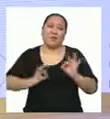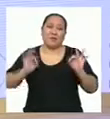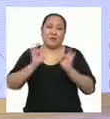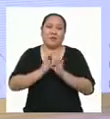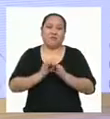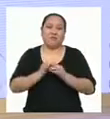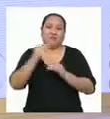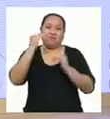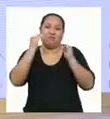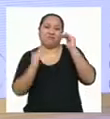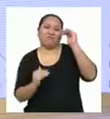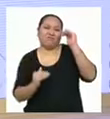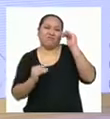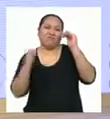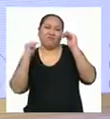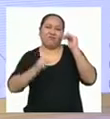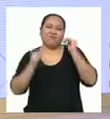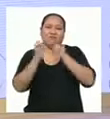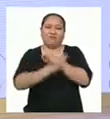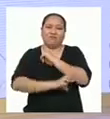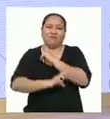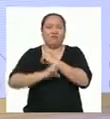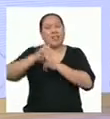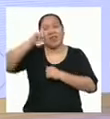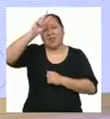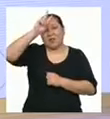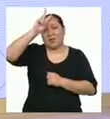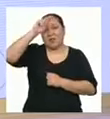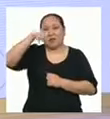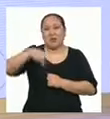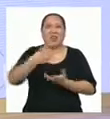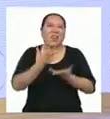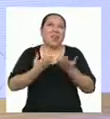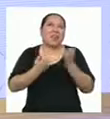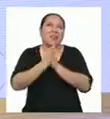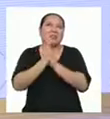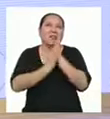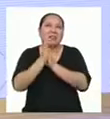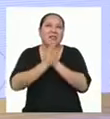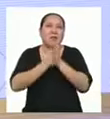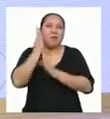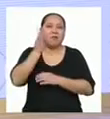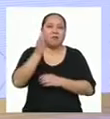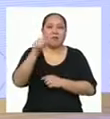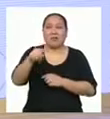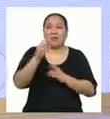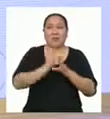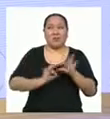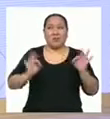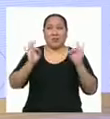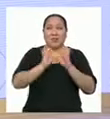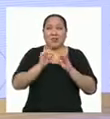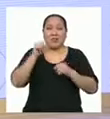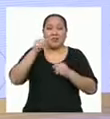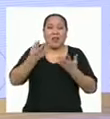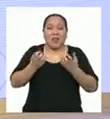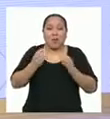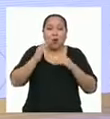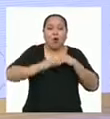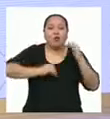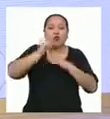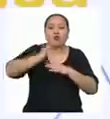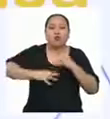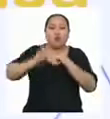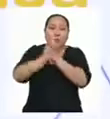tremendas desigualdades que se viven en Perú y en lo que queremos para el futuro. Eso nunca va a estar de más, no si queremos construir un país